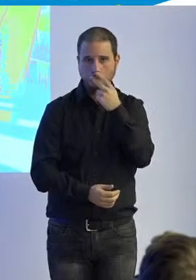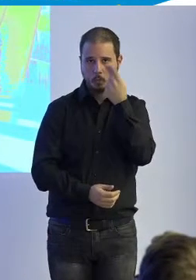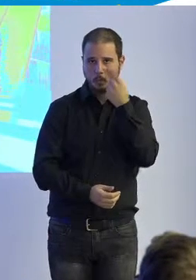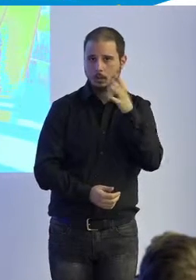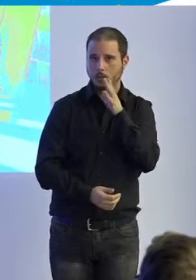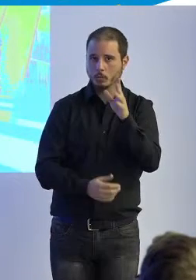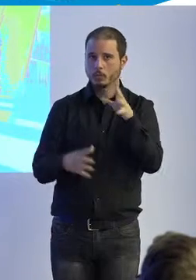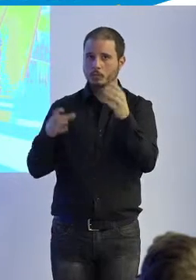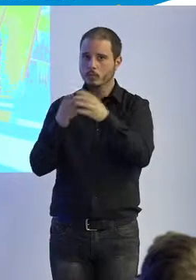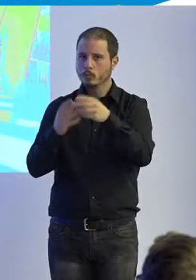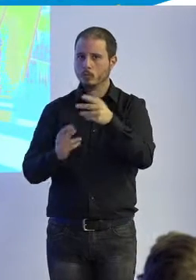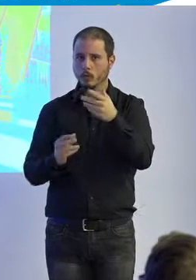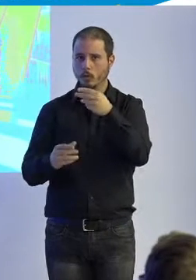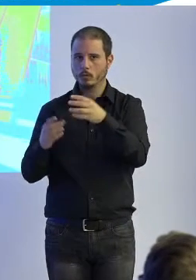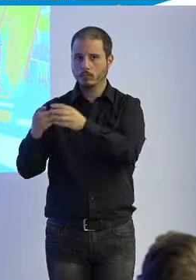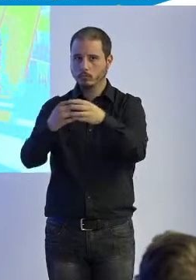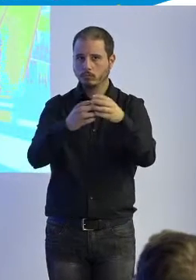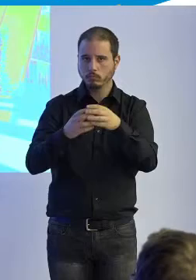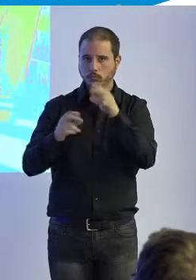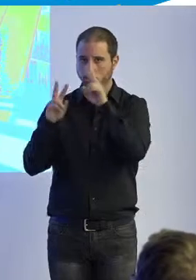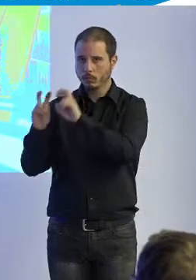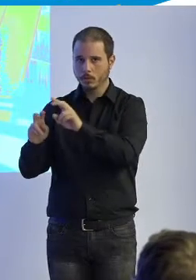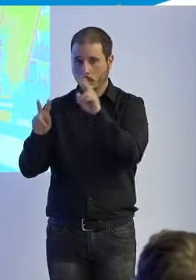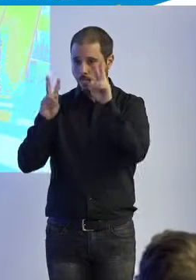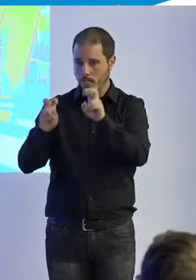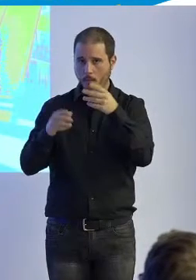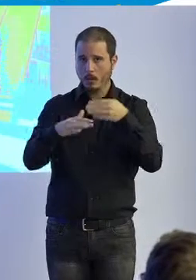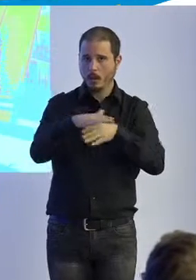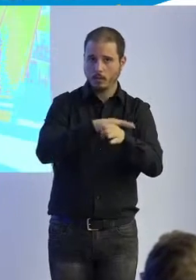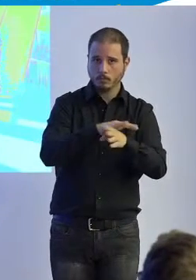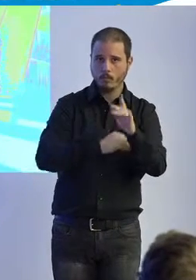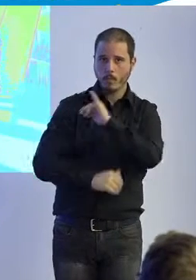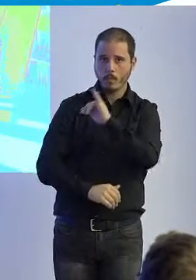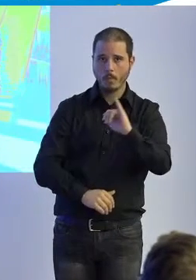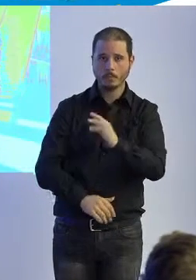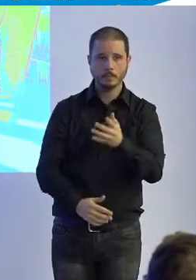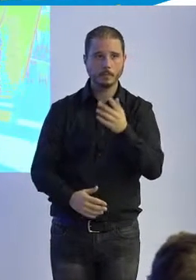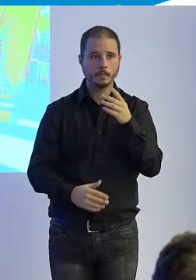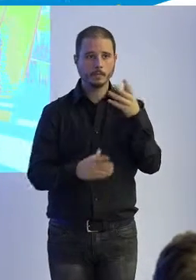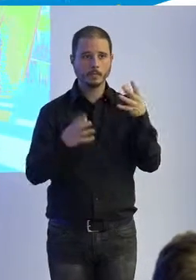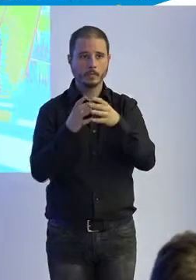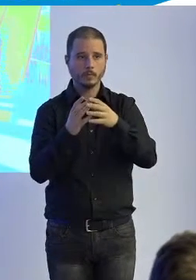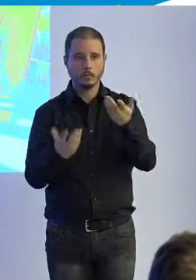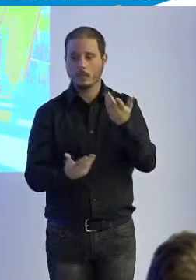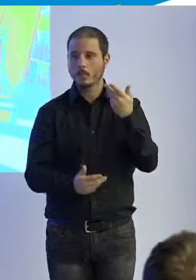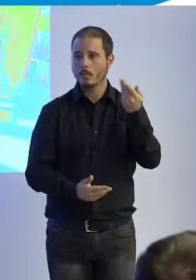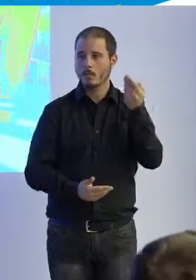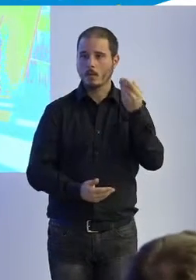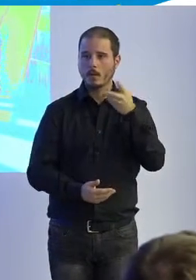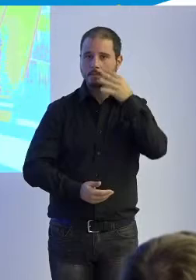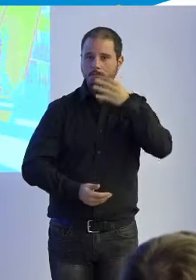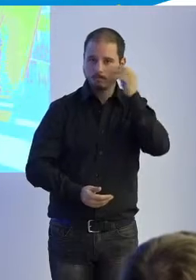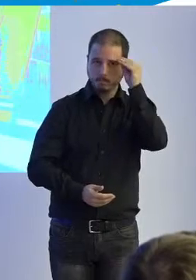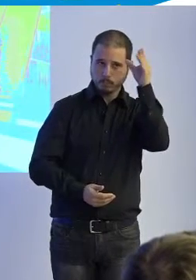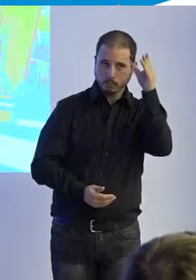avanzando en este sentido, son la gente de VR Influx, que lo que dicen realmente que ahora mismo la realidad virtual, tal como se ha concebido